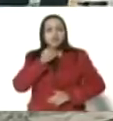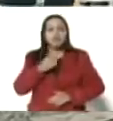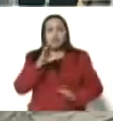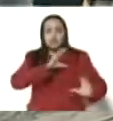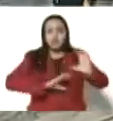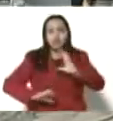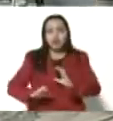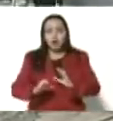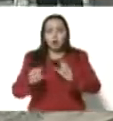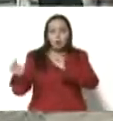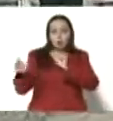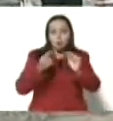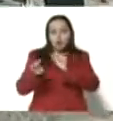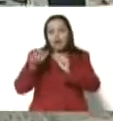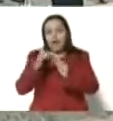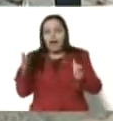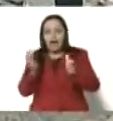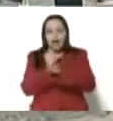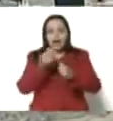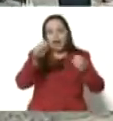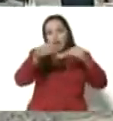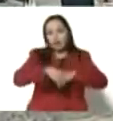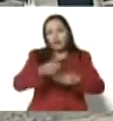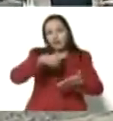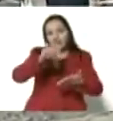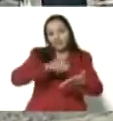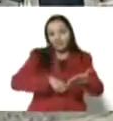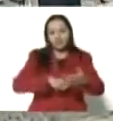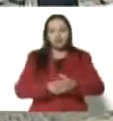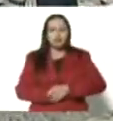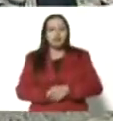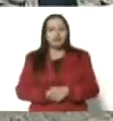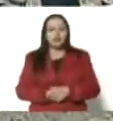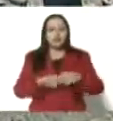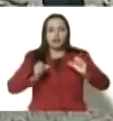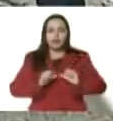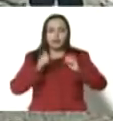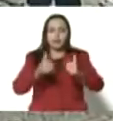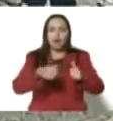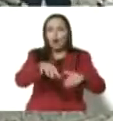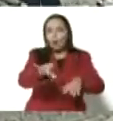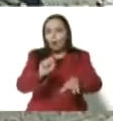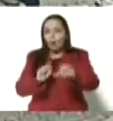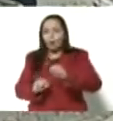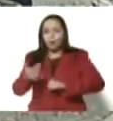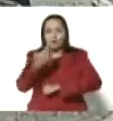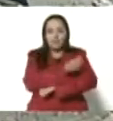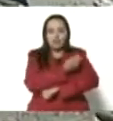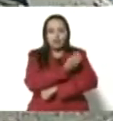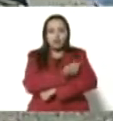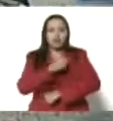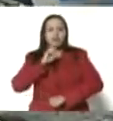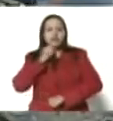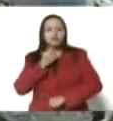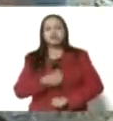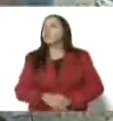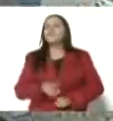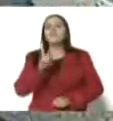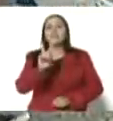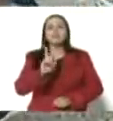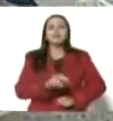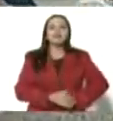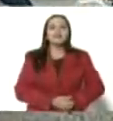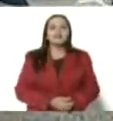esas conversaciones fue posible llegar a la firma de ese acuerdo para iniciar la adquisición de las Sputnik V, un contrato